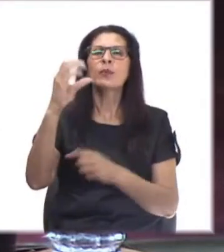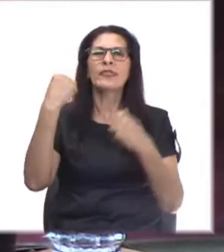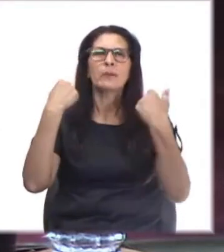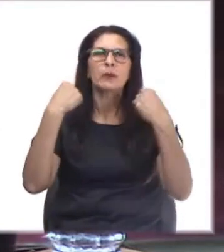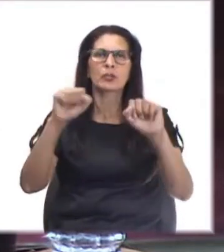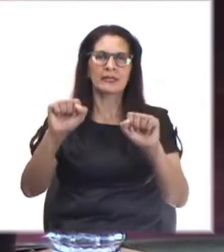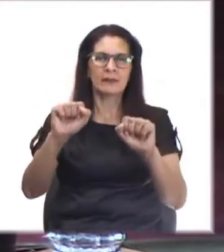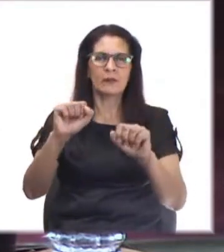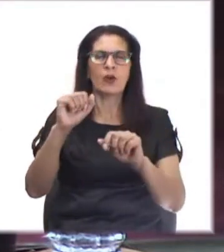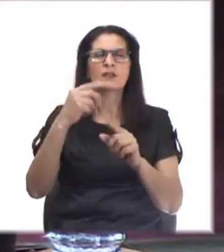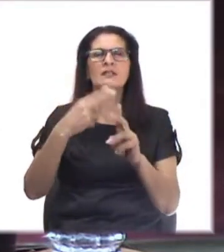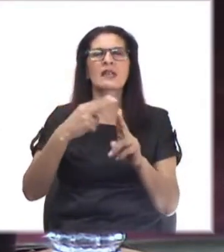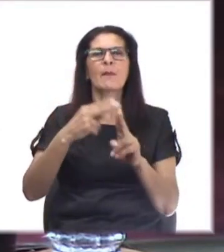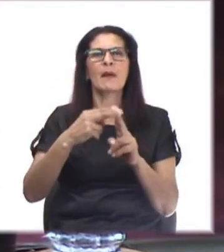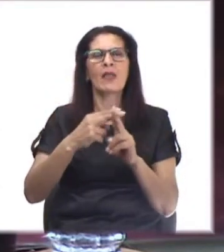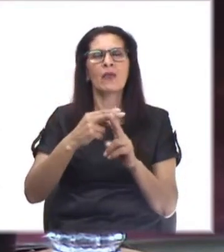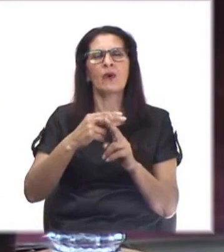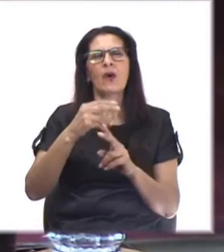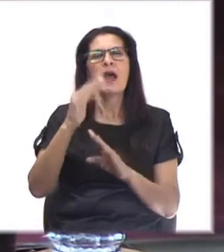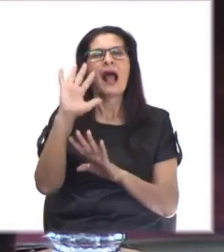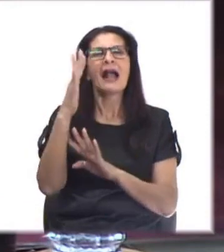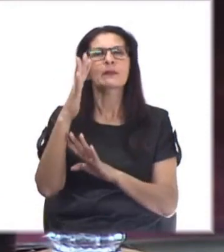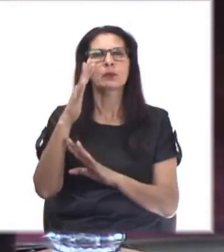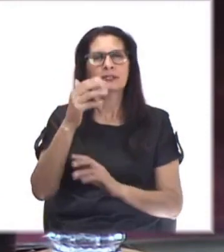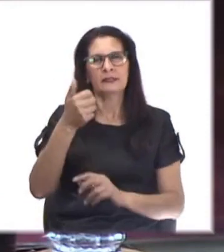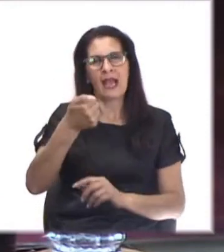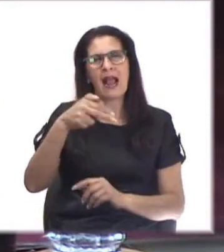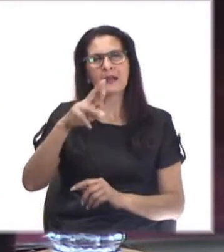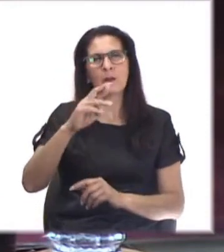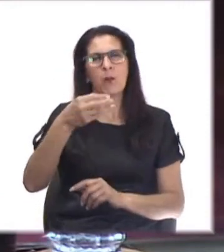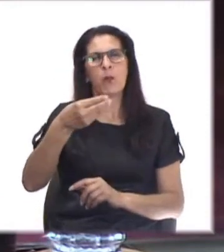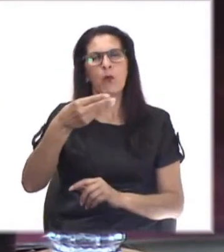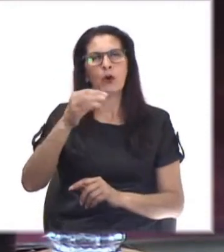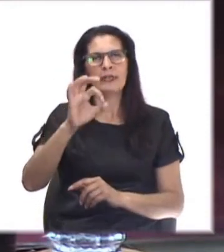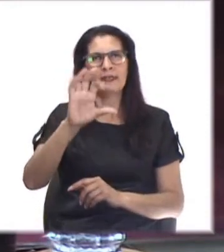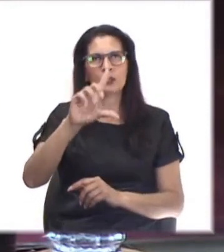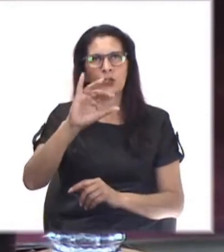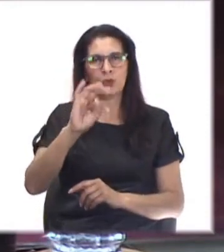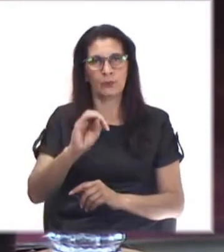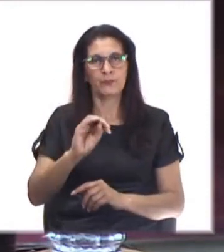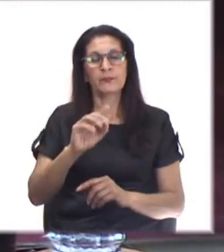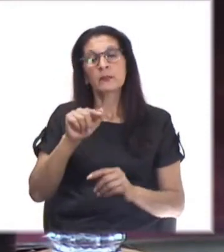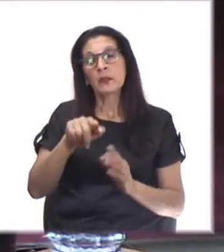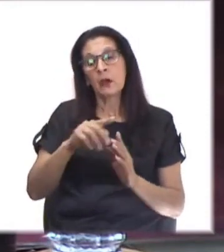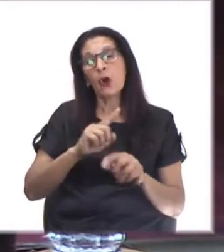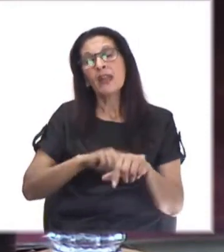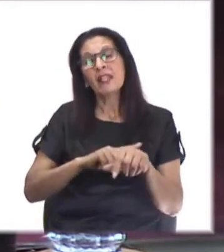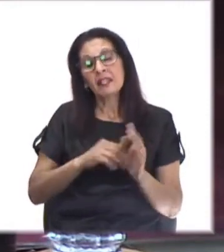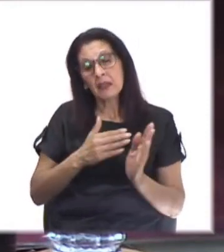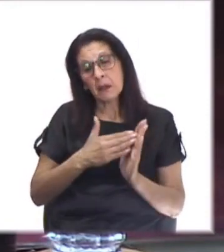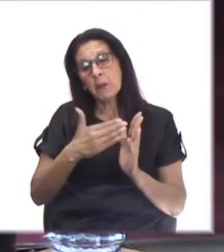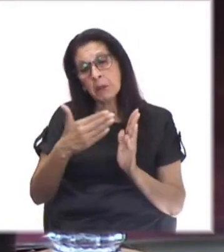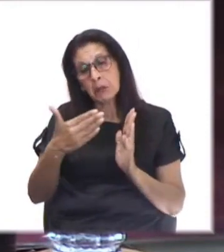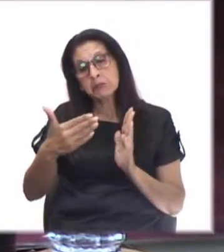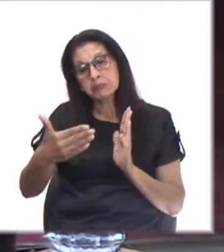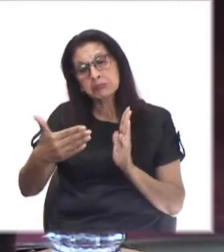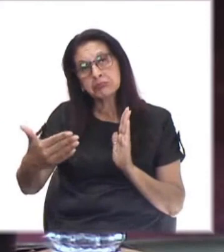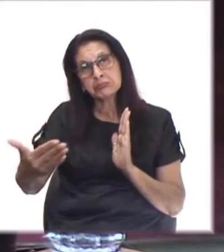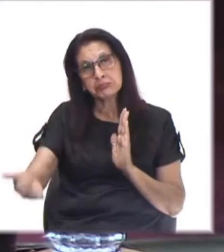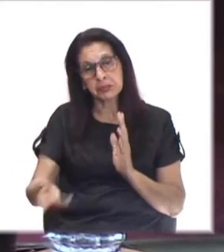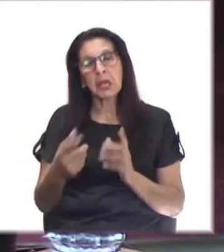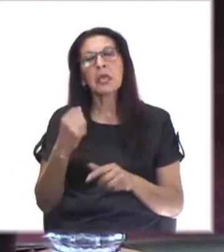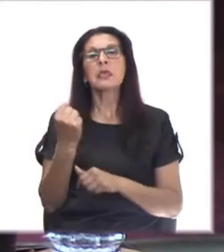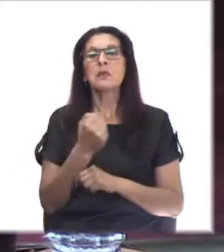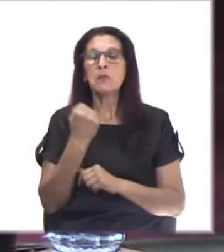y un espacio donde poder juntarse y soñar. Con el pasar del tiempo, la institución fue adquiriendo una